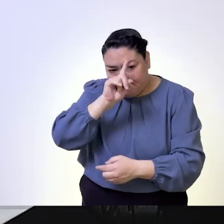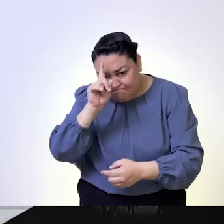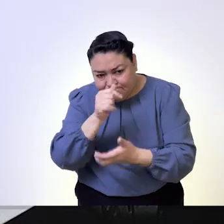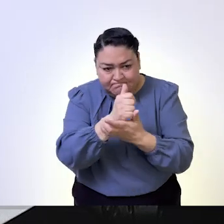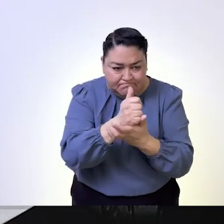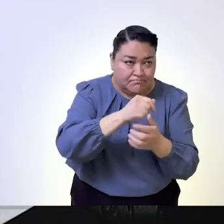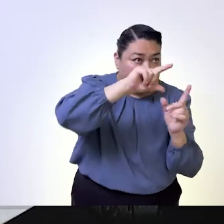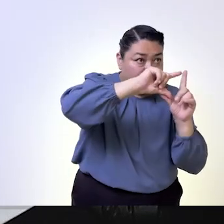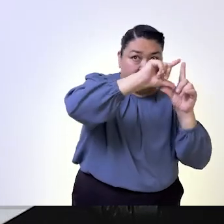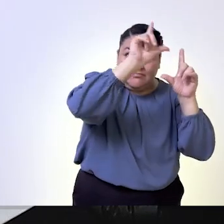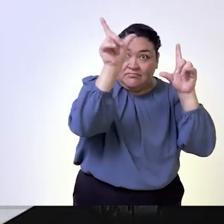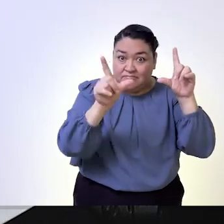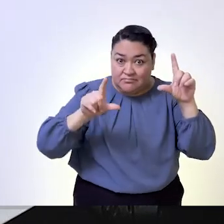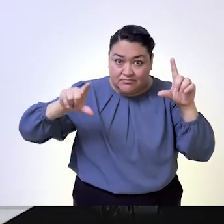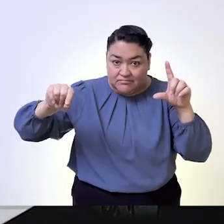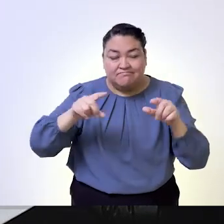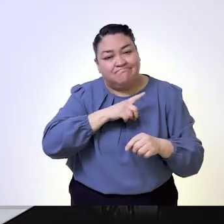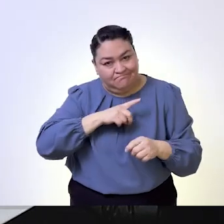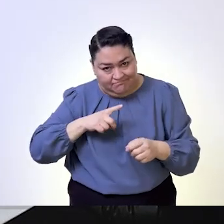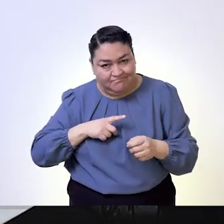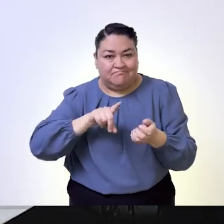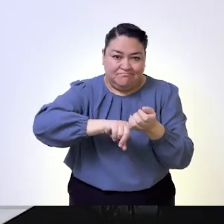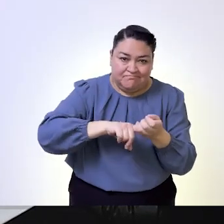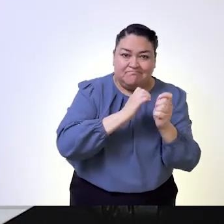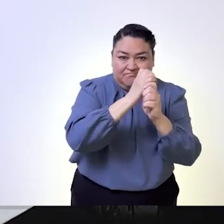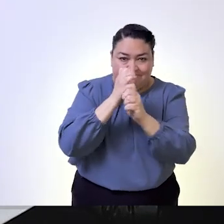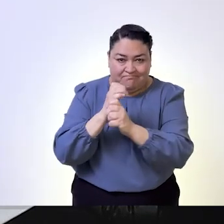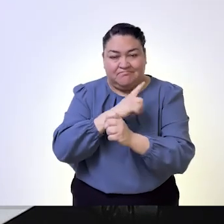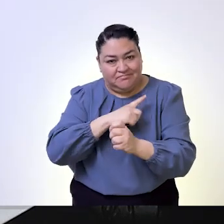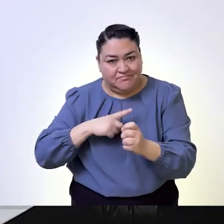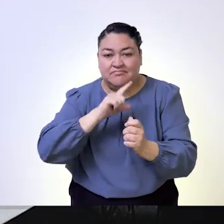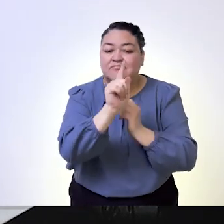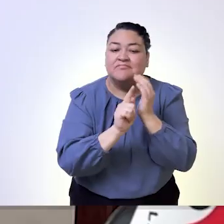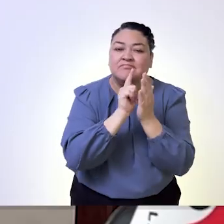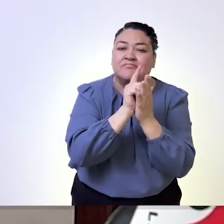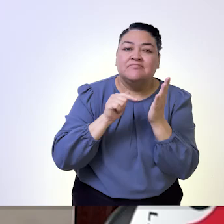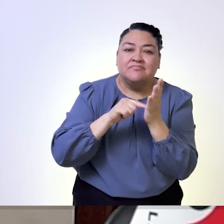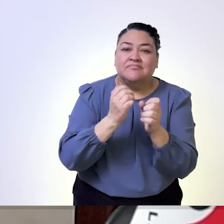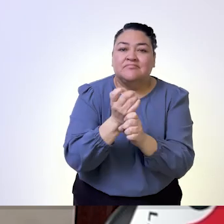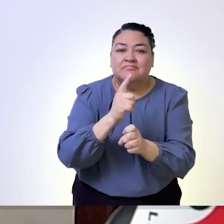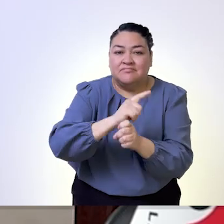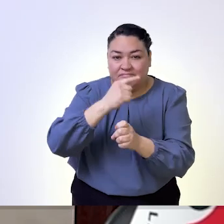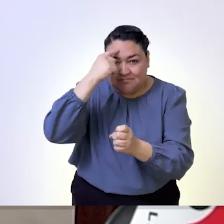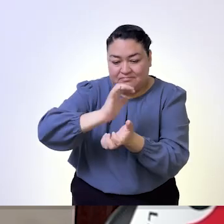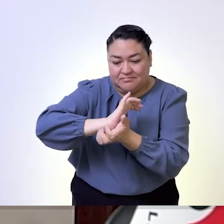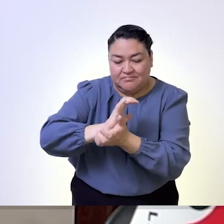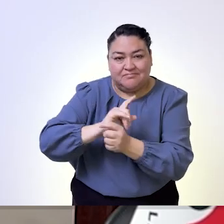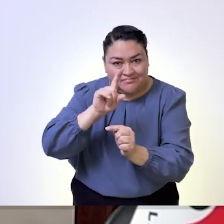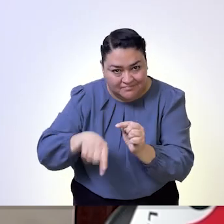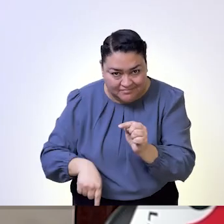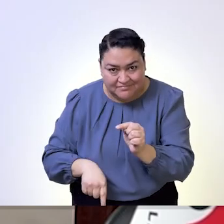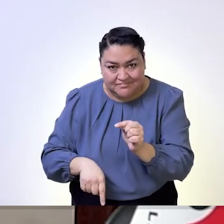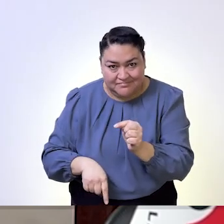contar en todo el territorio nacional con una ley antidiscriminatoria que pues ha